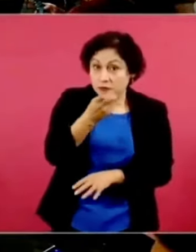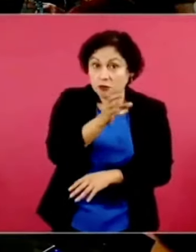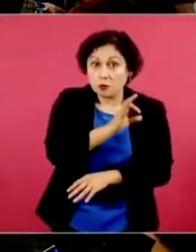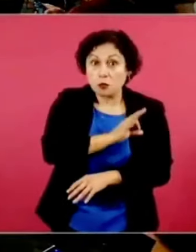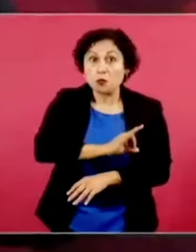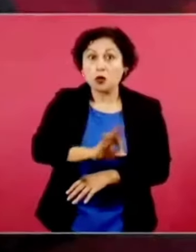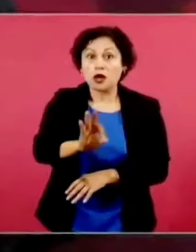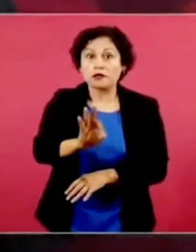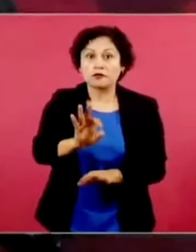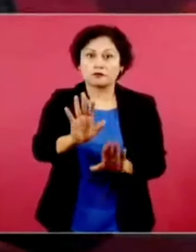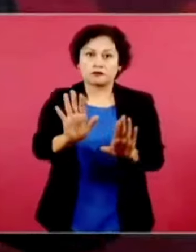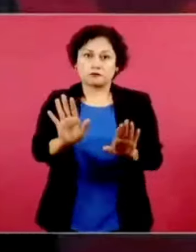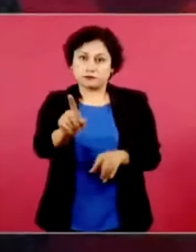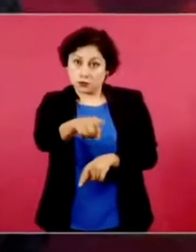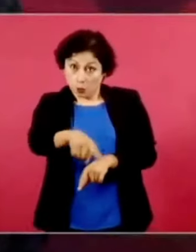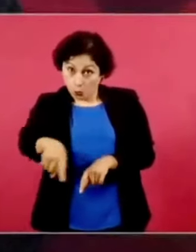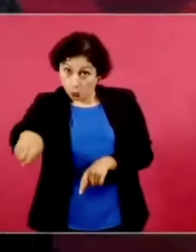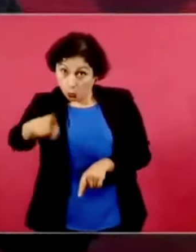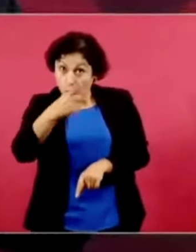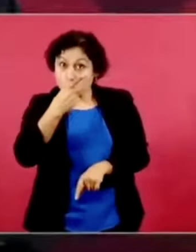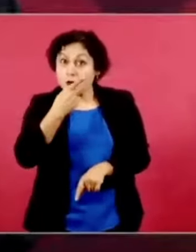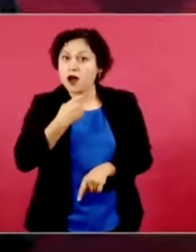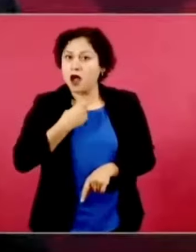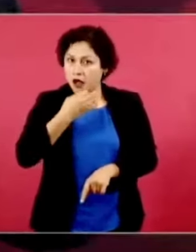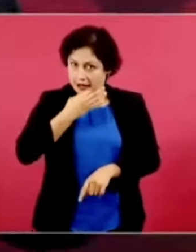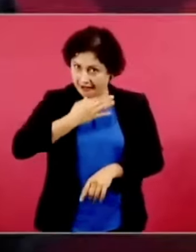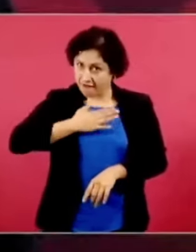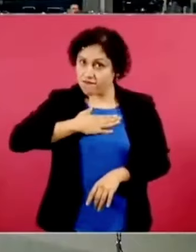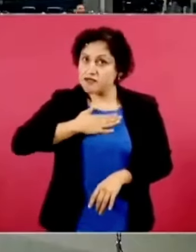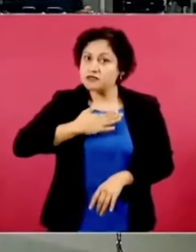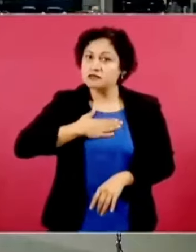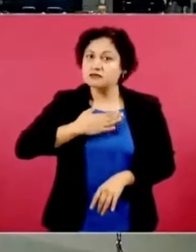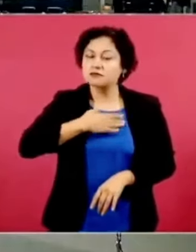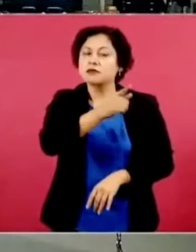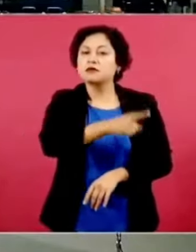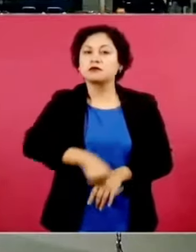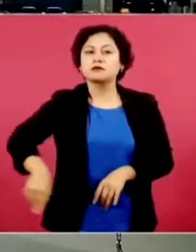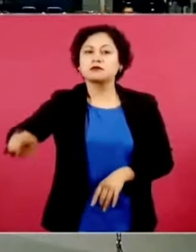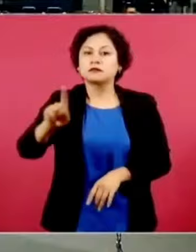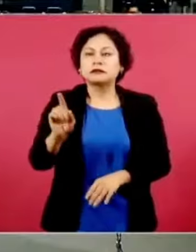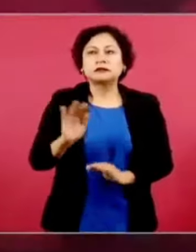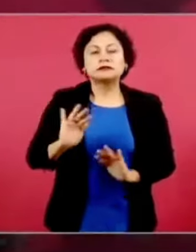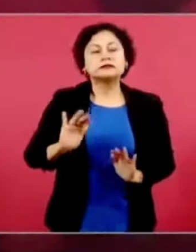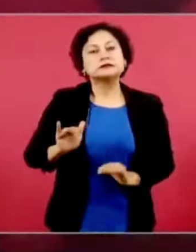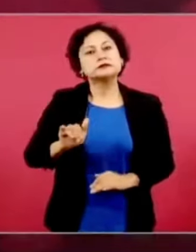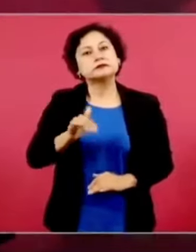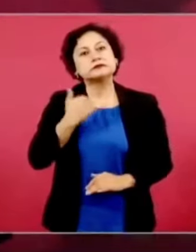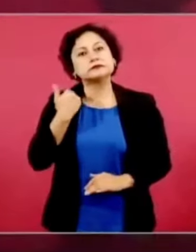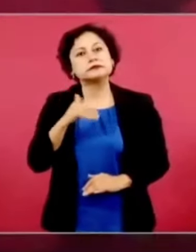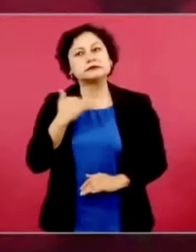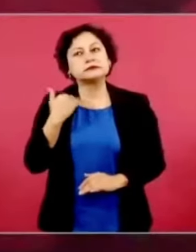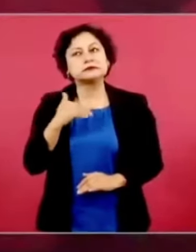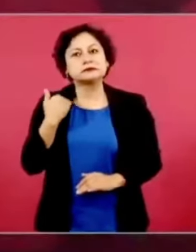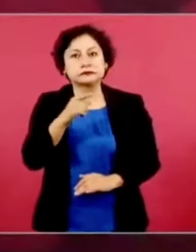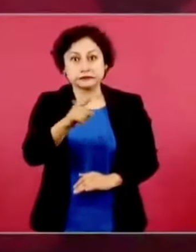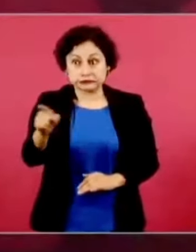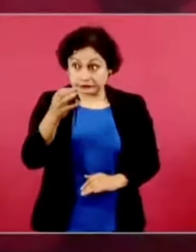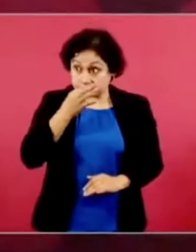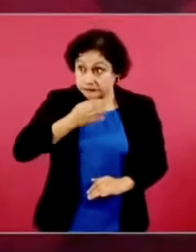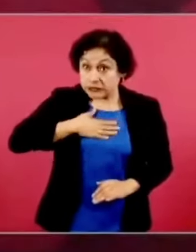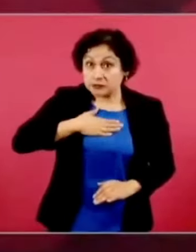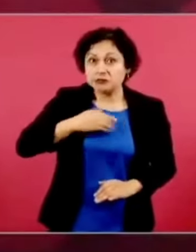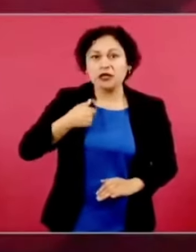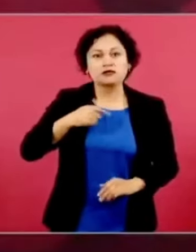sacado ninguna tarjeta a ustedes, ¿eh? Si me sacan una amarilla, me paro, pero inmediatamente.